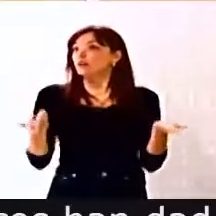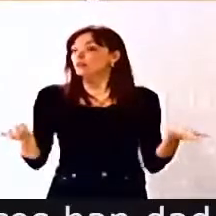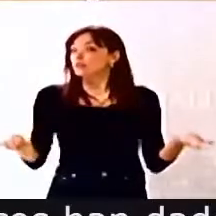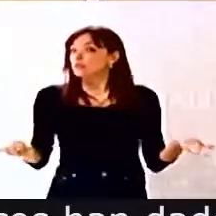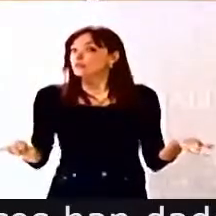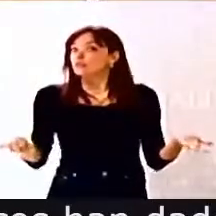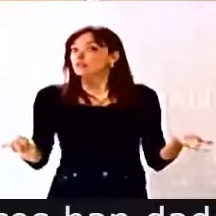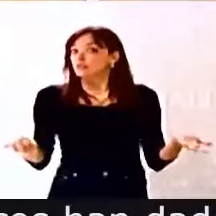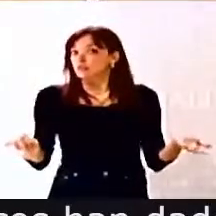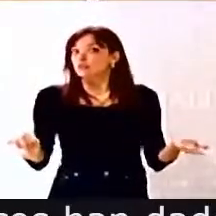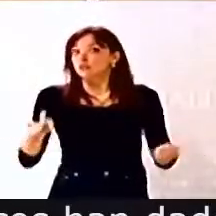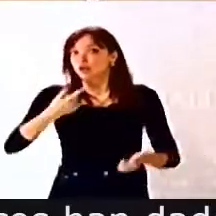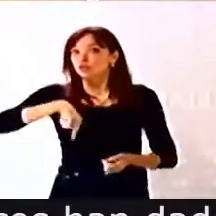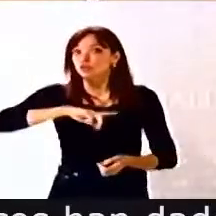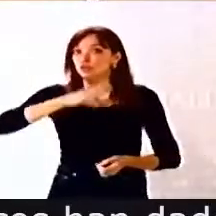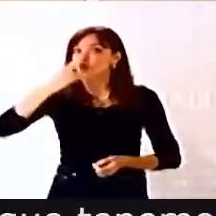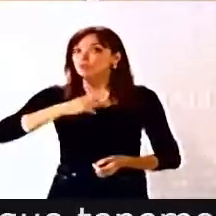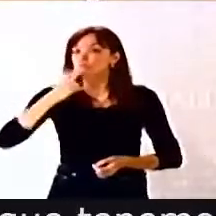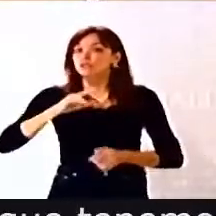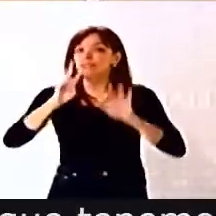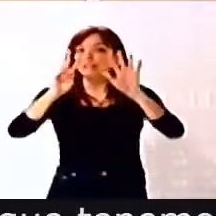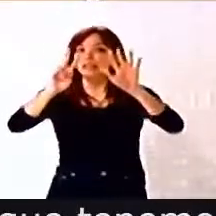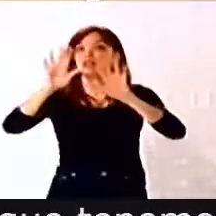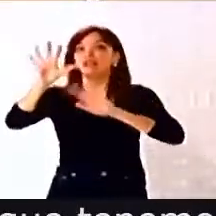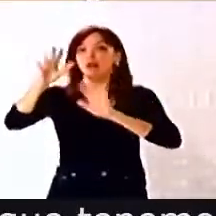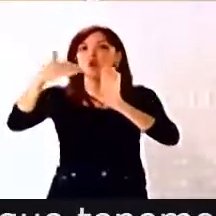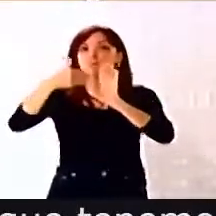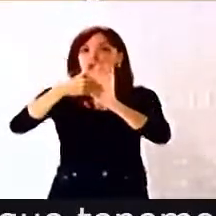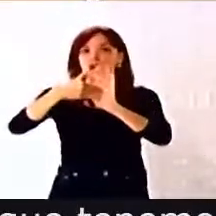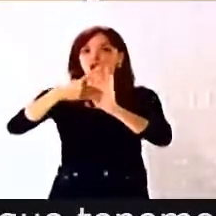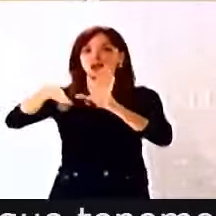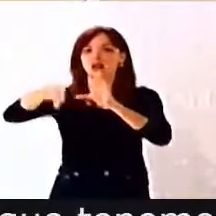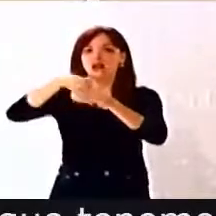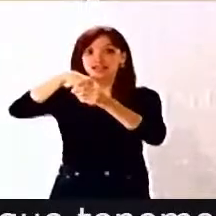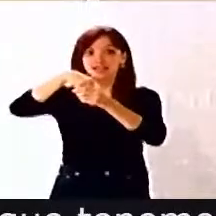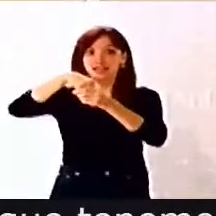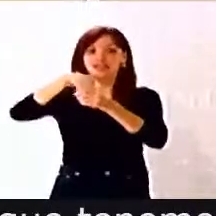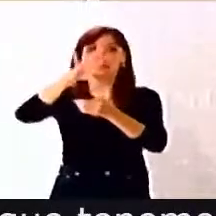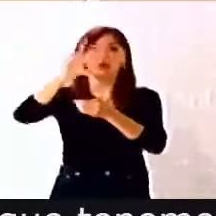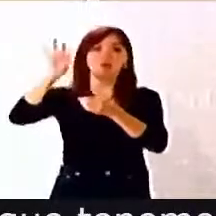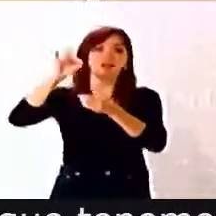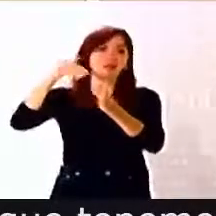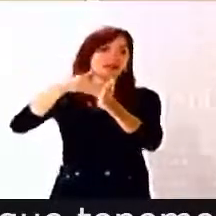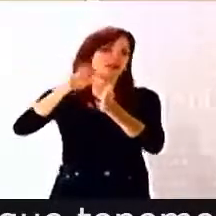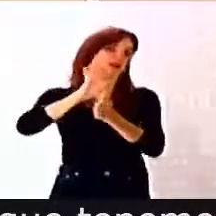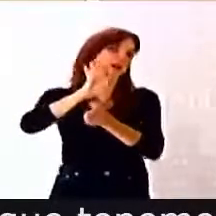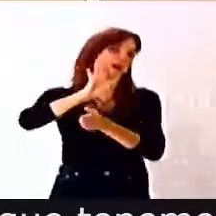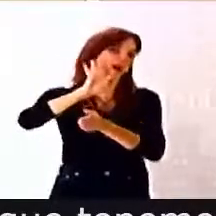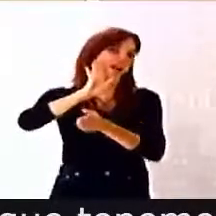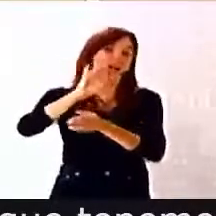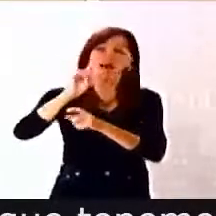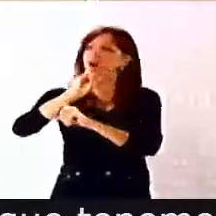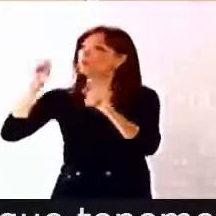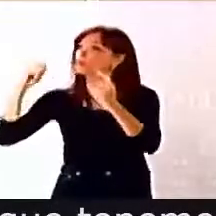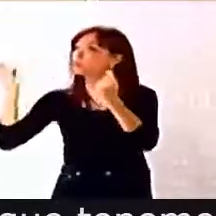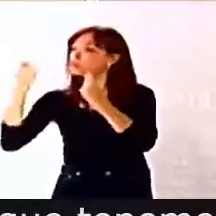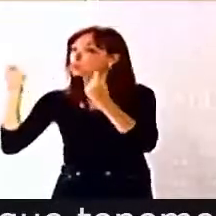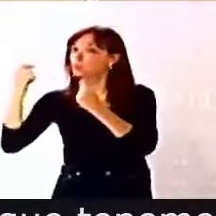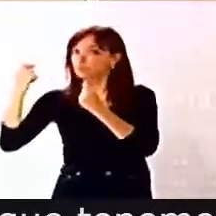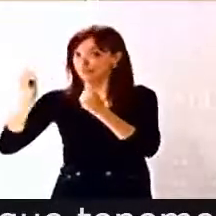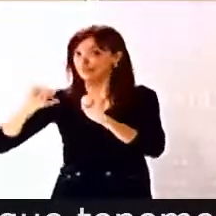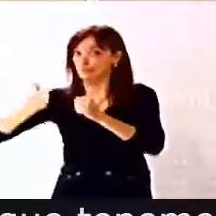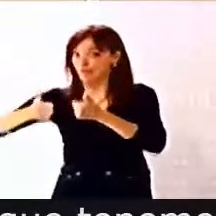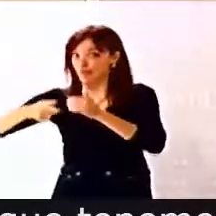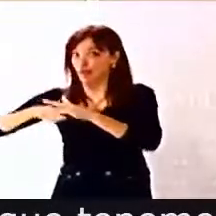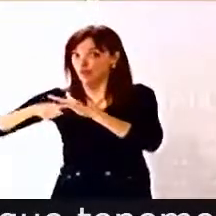lo que tenemos comprometido en compra son los 75.000, incluyendo esos 50.000 que ya teníamos, que ya les anuncié que habíamos